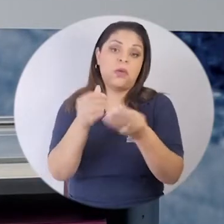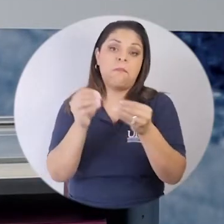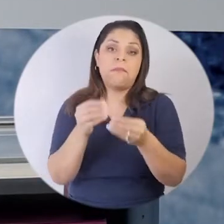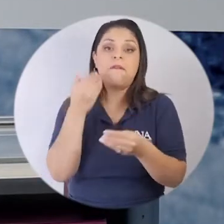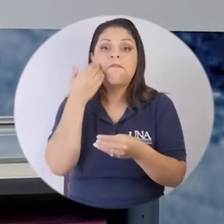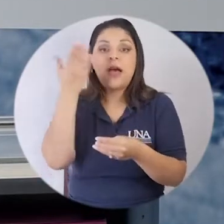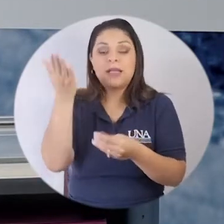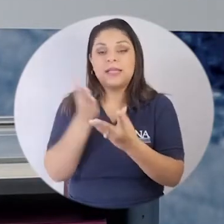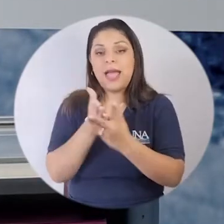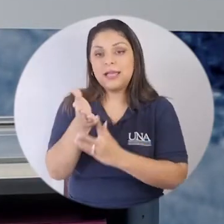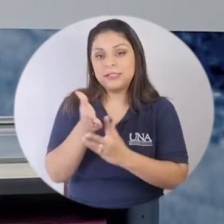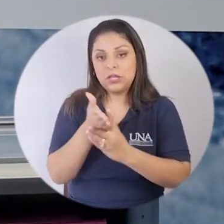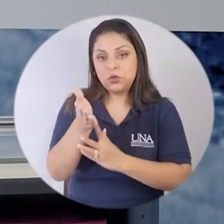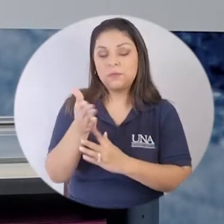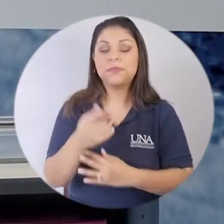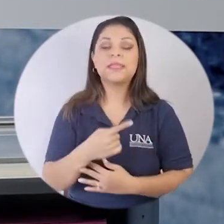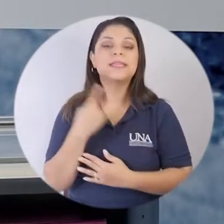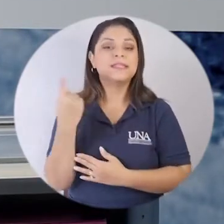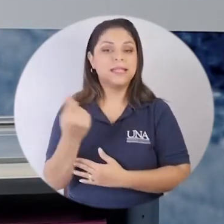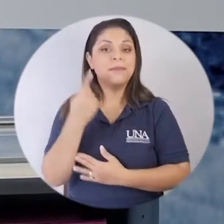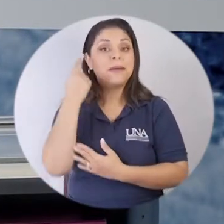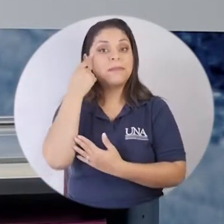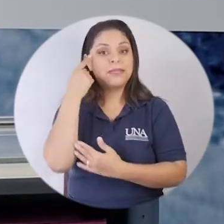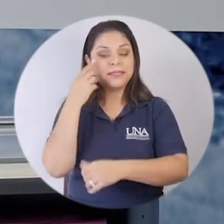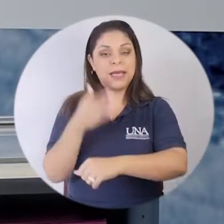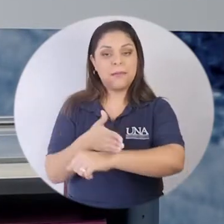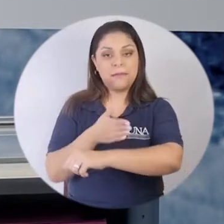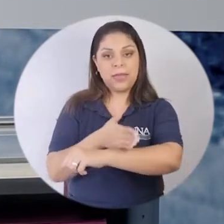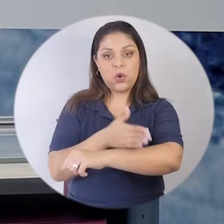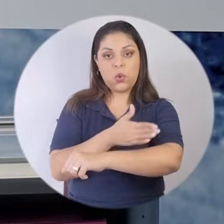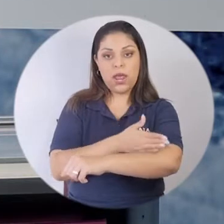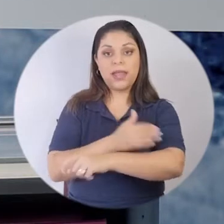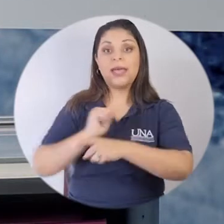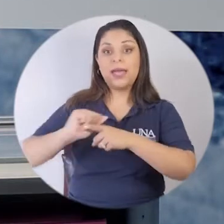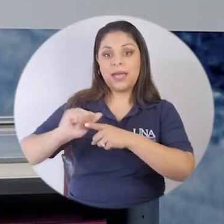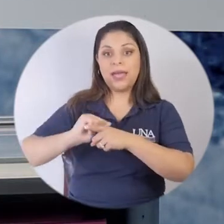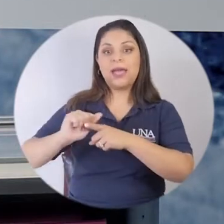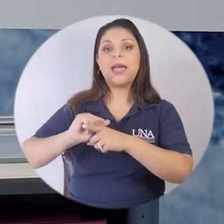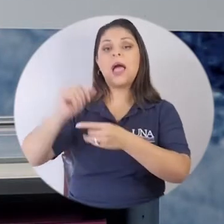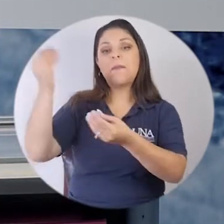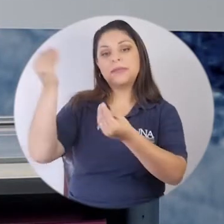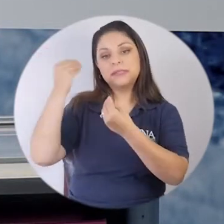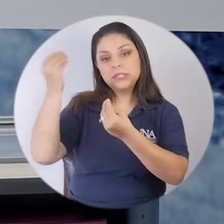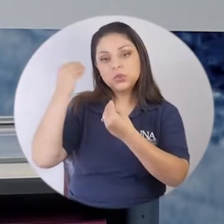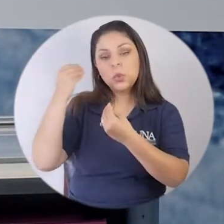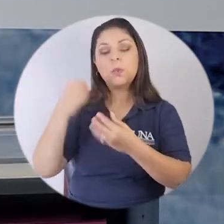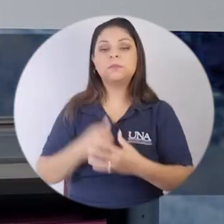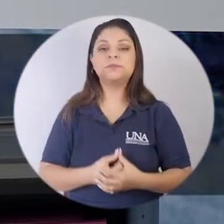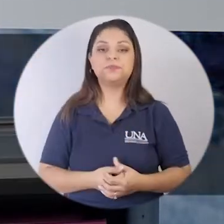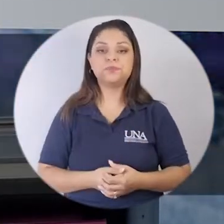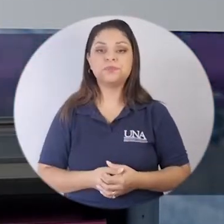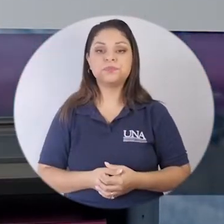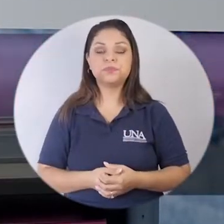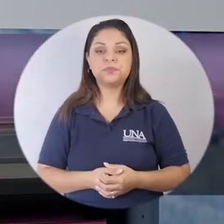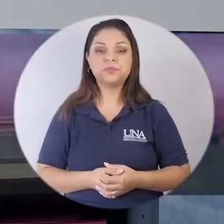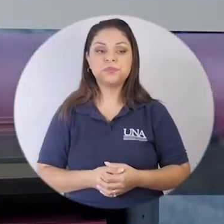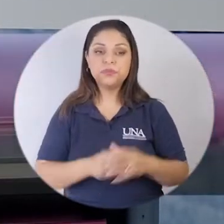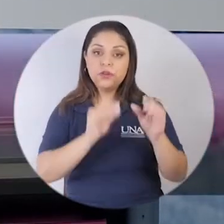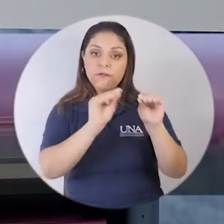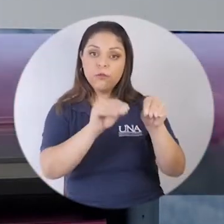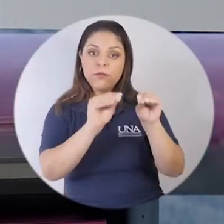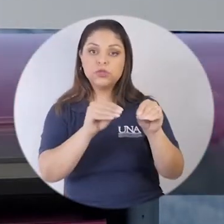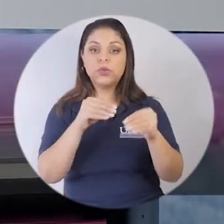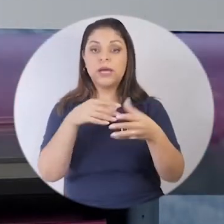cambiar y eso les facilita a ellos el acceso. Siempre se piensa inclusive mejorar en lo que es la parte de capacitación,